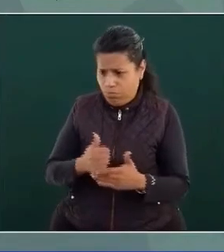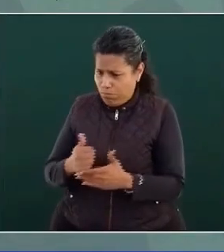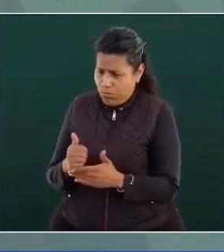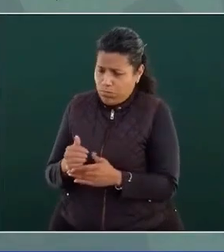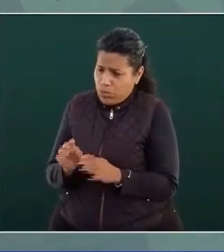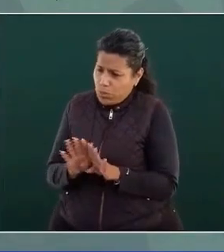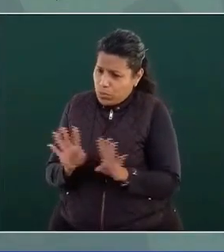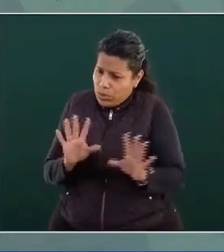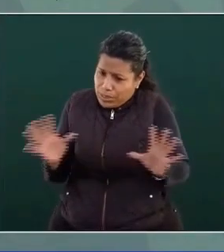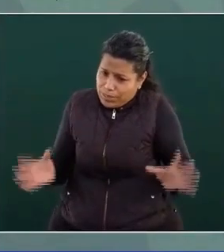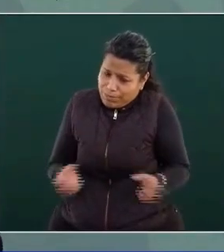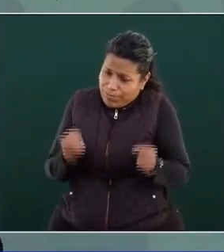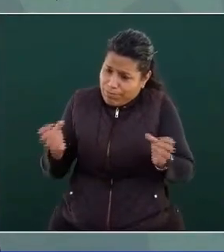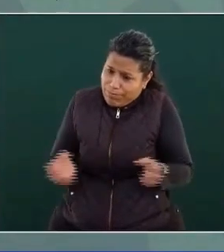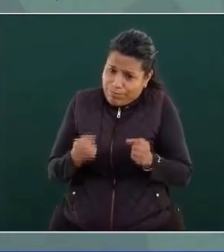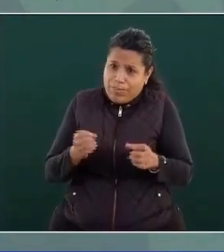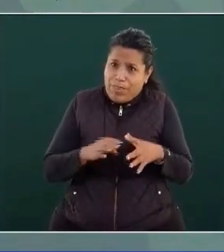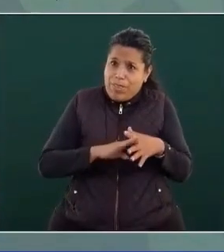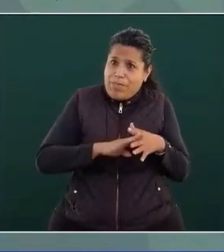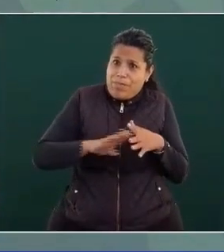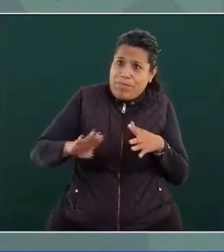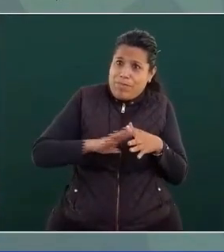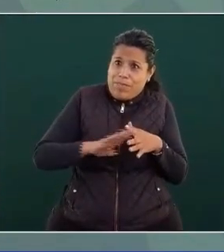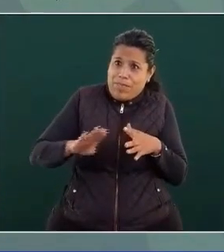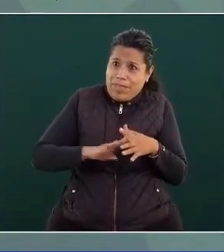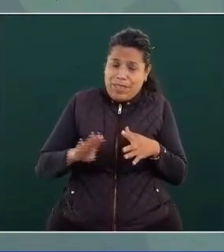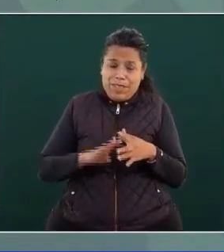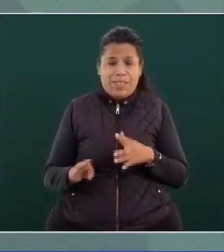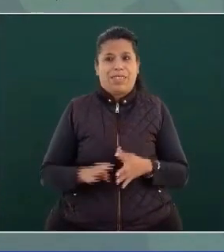nuestros paisanos migrantes.